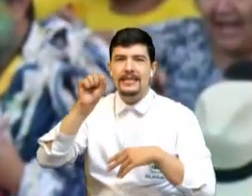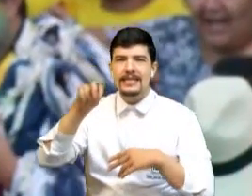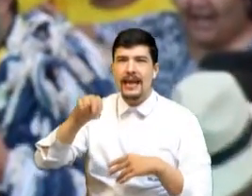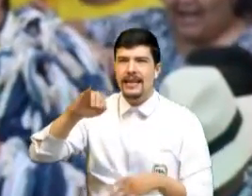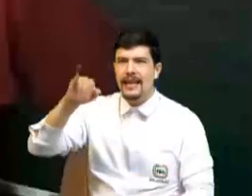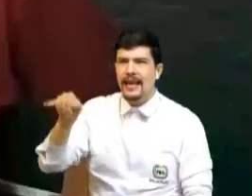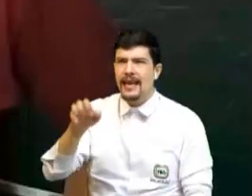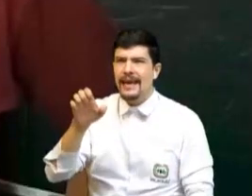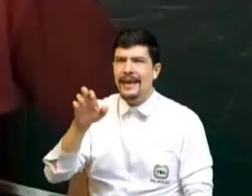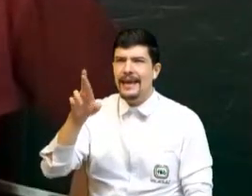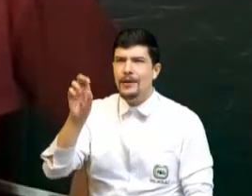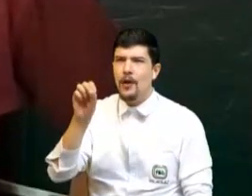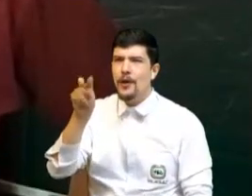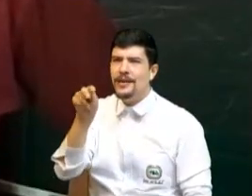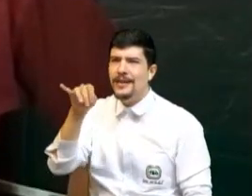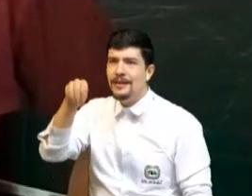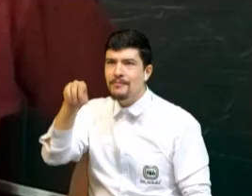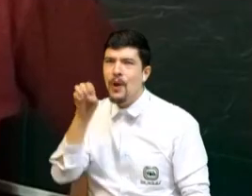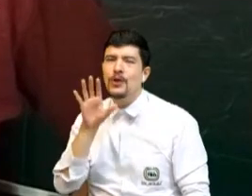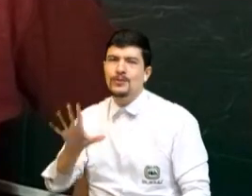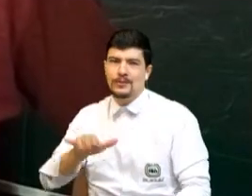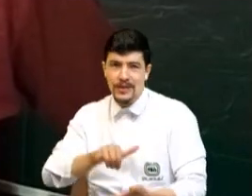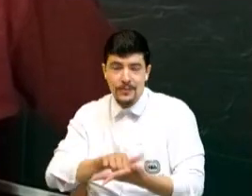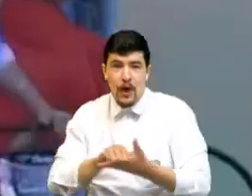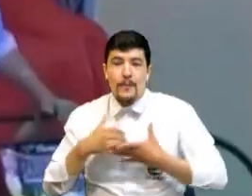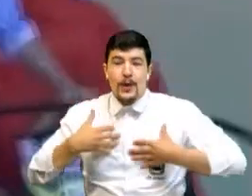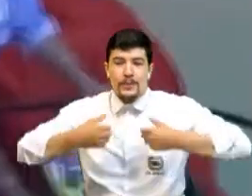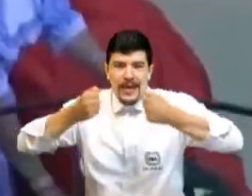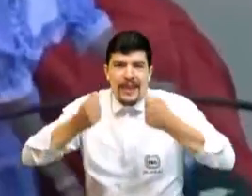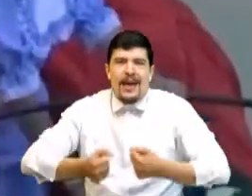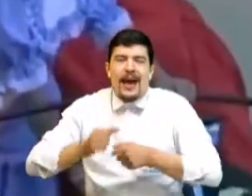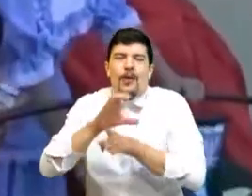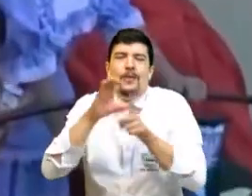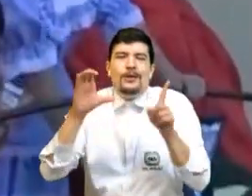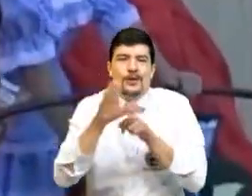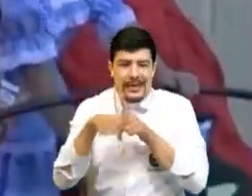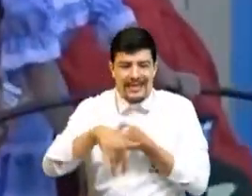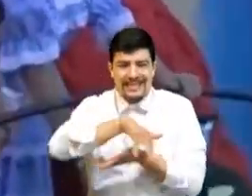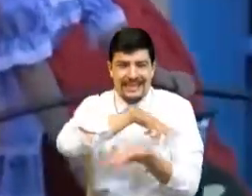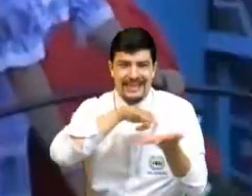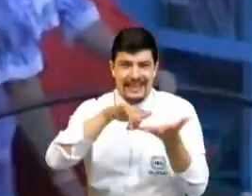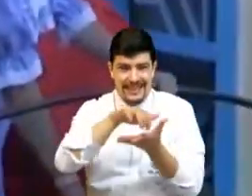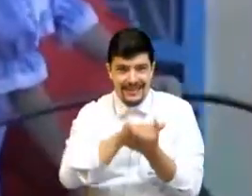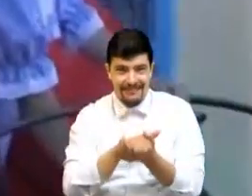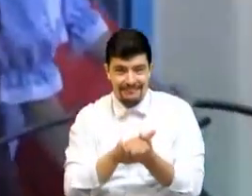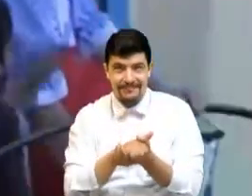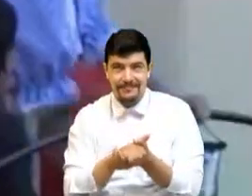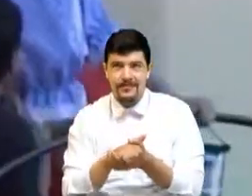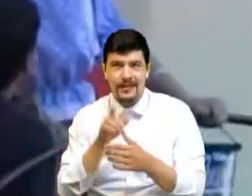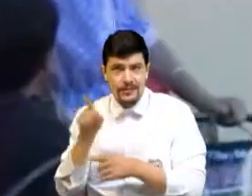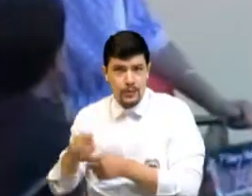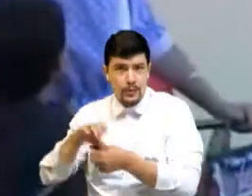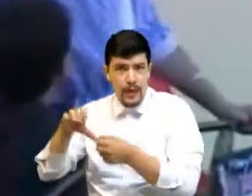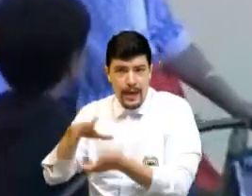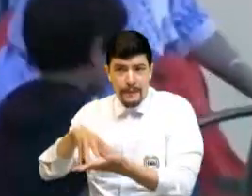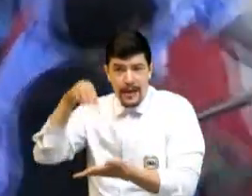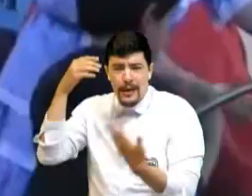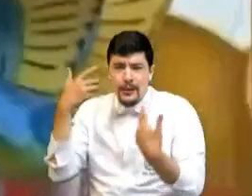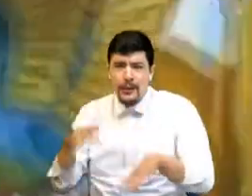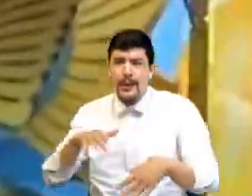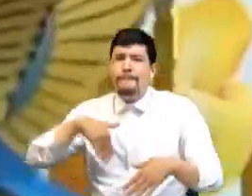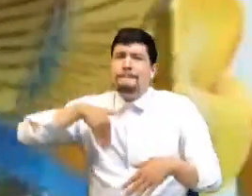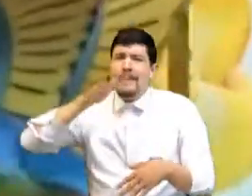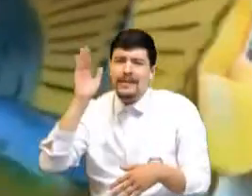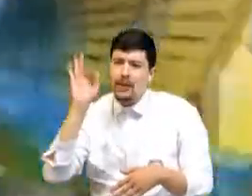de Santander. Para apoyar las ferias y fiestas de San Jerónimo en la ciudad de Málaga, más de 81